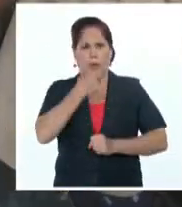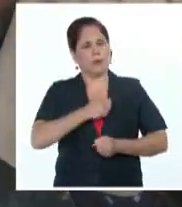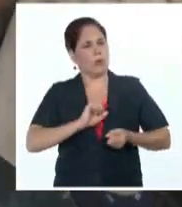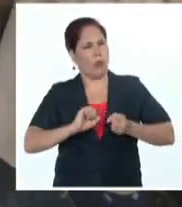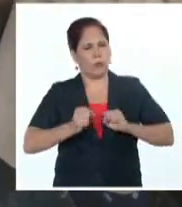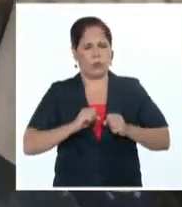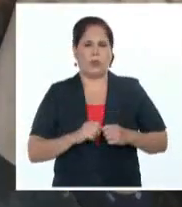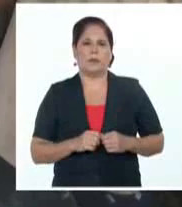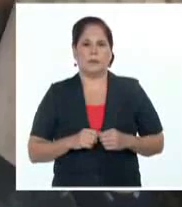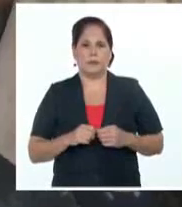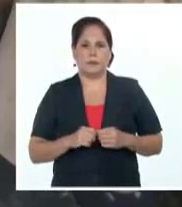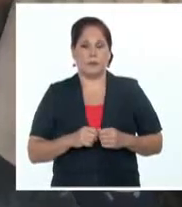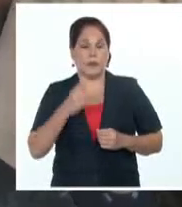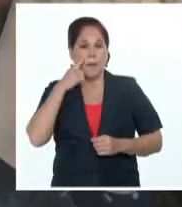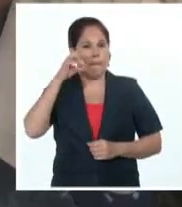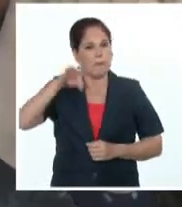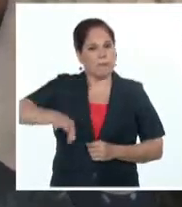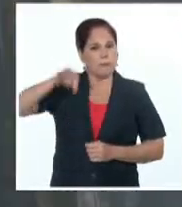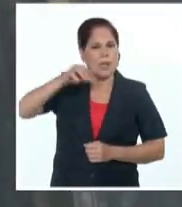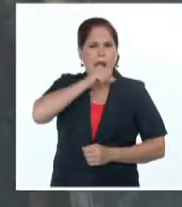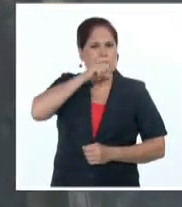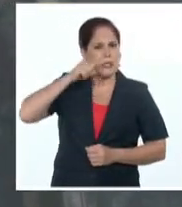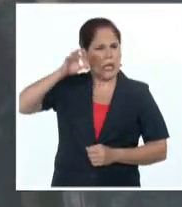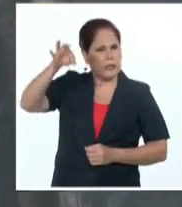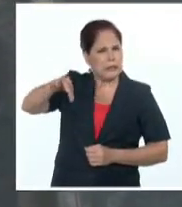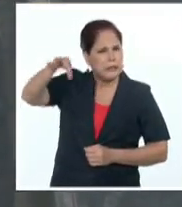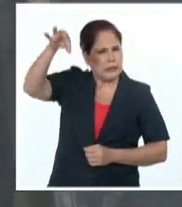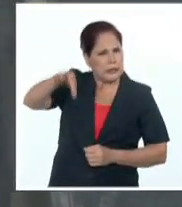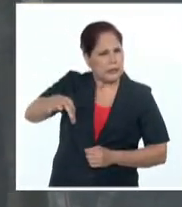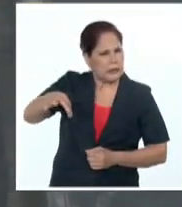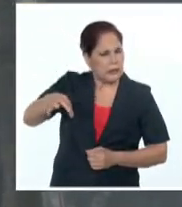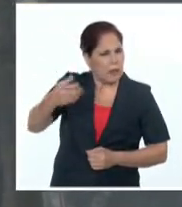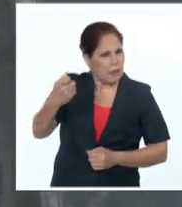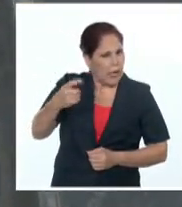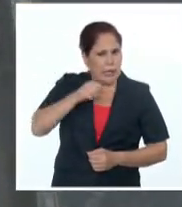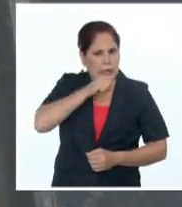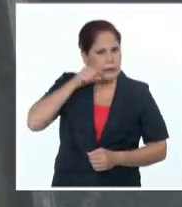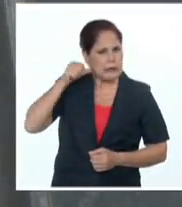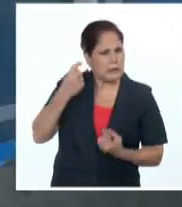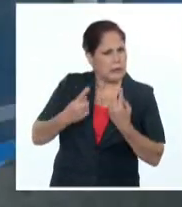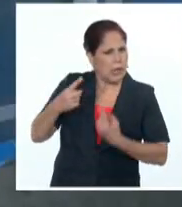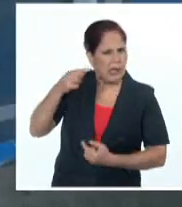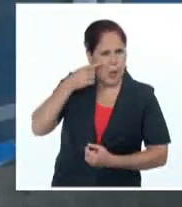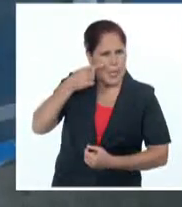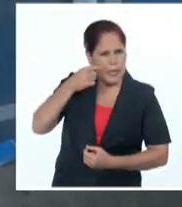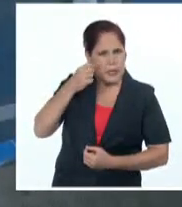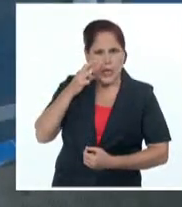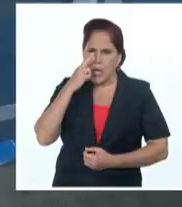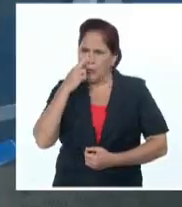Mira el aceite, mira cómo está, mira la varilla, si le falta, si no le falta.